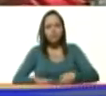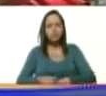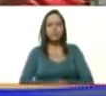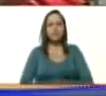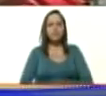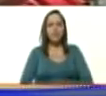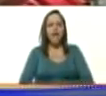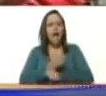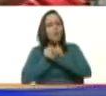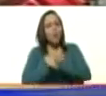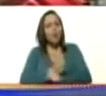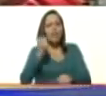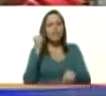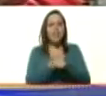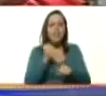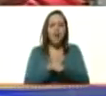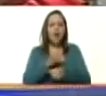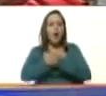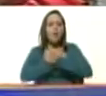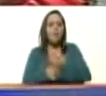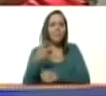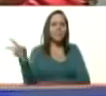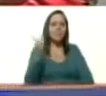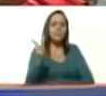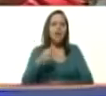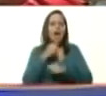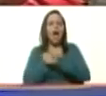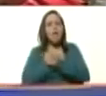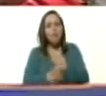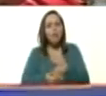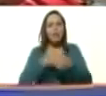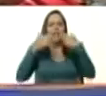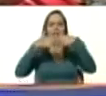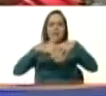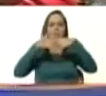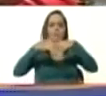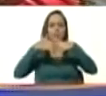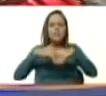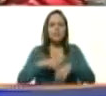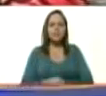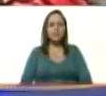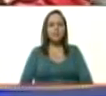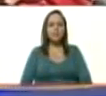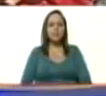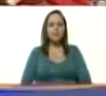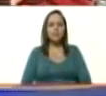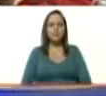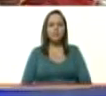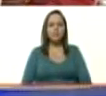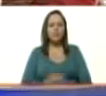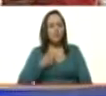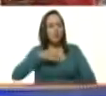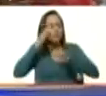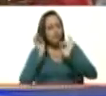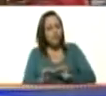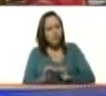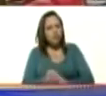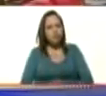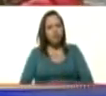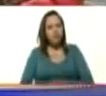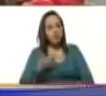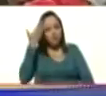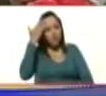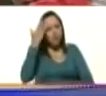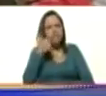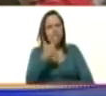amor al trabajo, amor al país, amor a la empresa. Y les aseguro, y sé lo que estoy